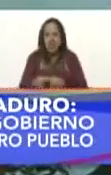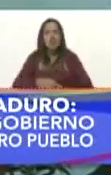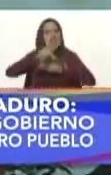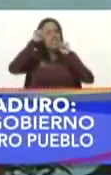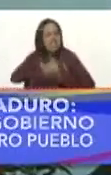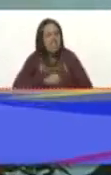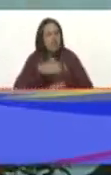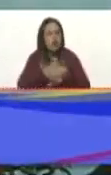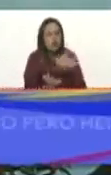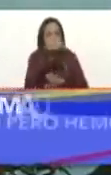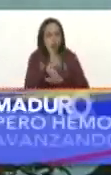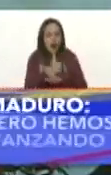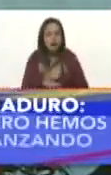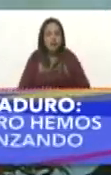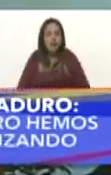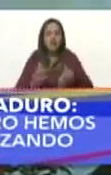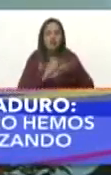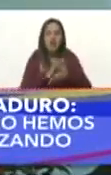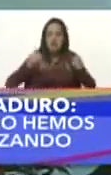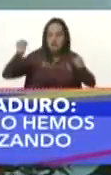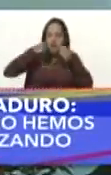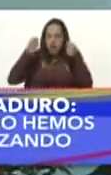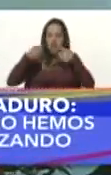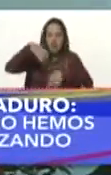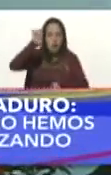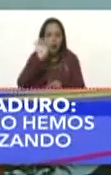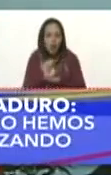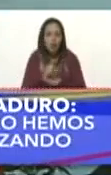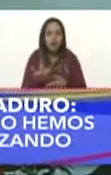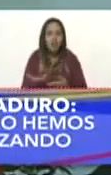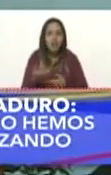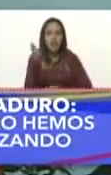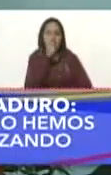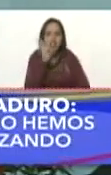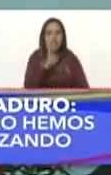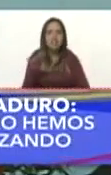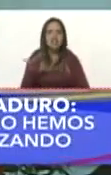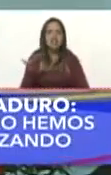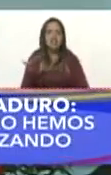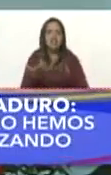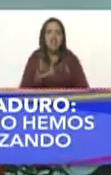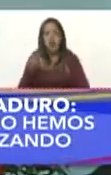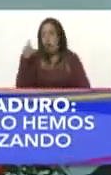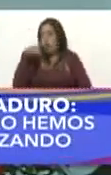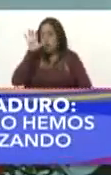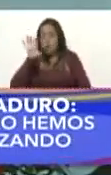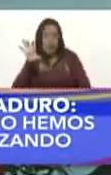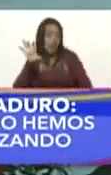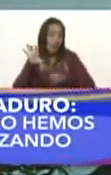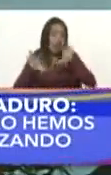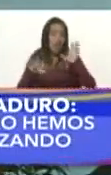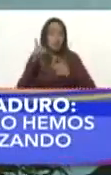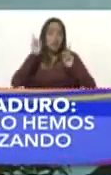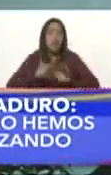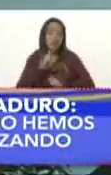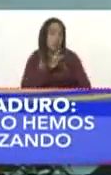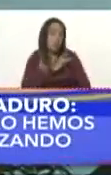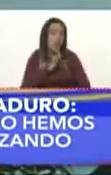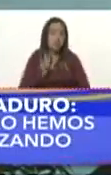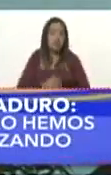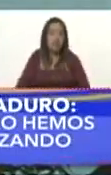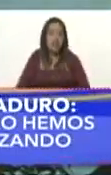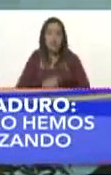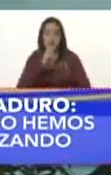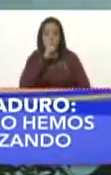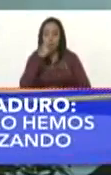él es culpable de las protestas en Ecuador, en Brasil, no sé dónde y en Chile. Maduro